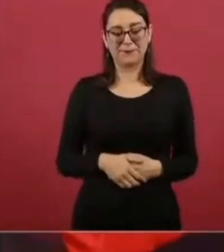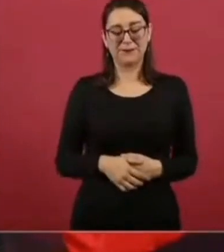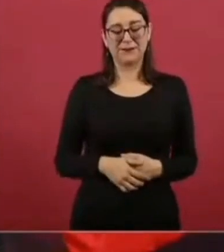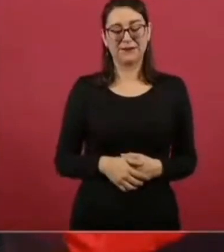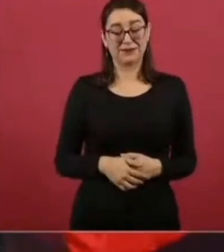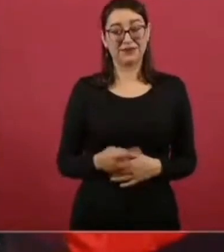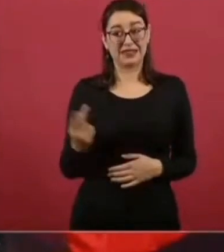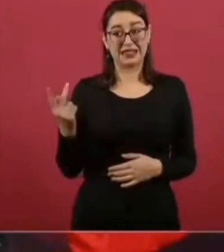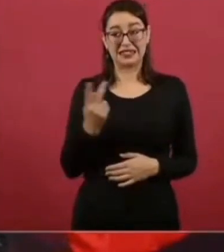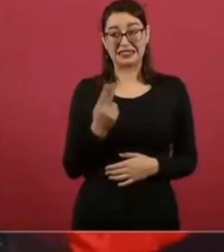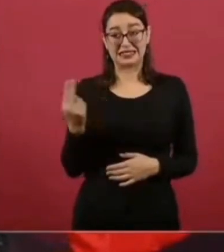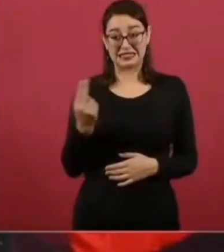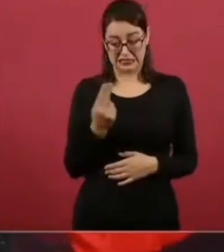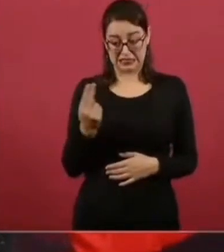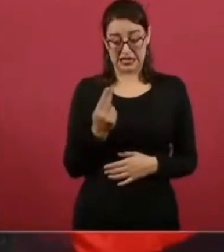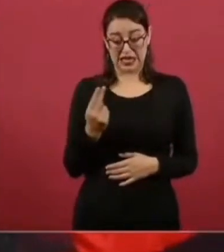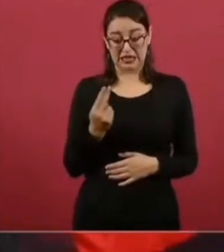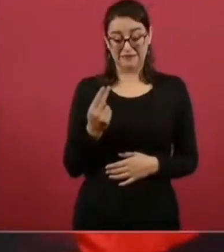grandes puentes